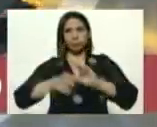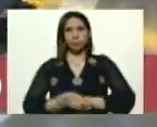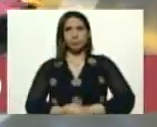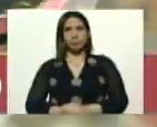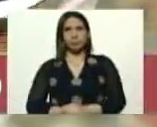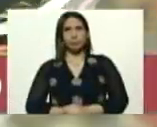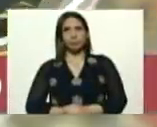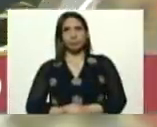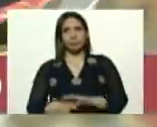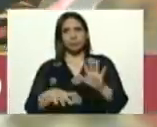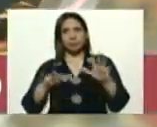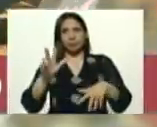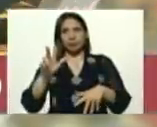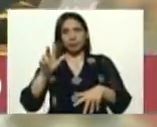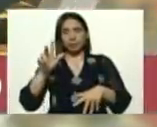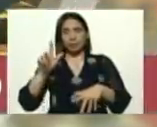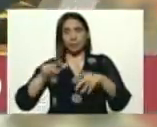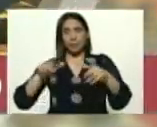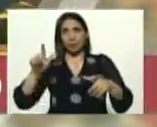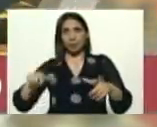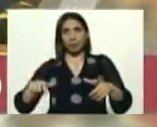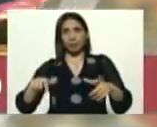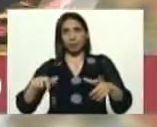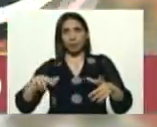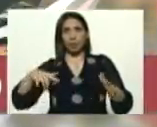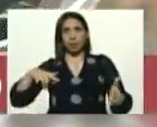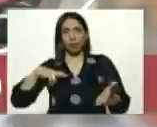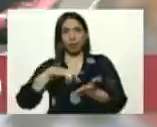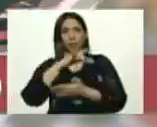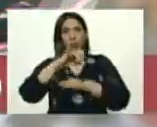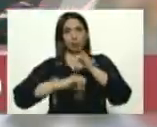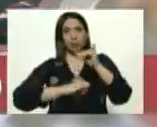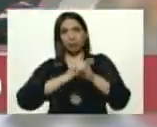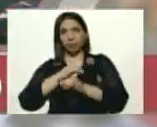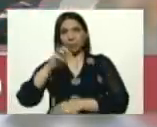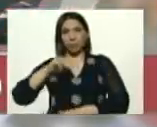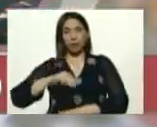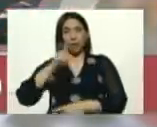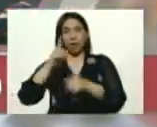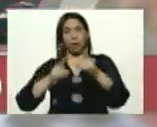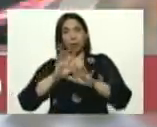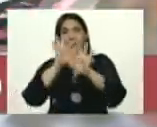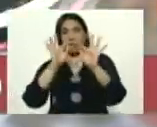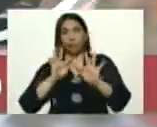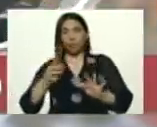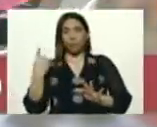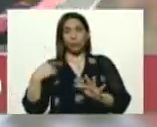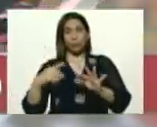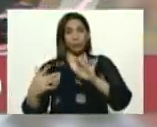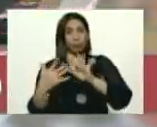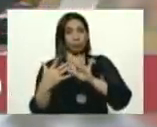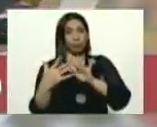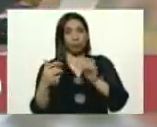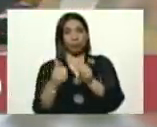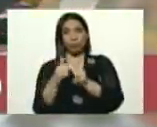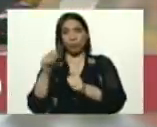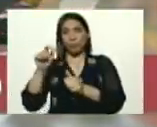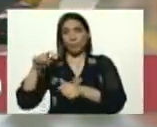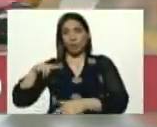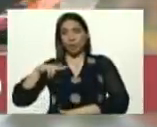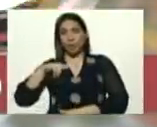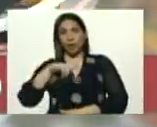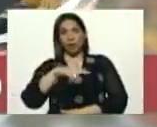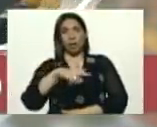de 13 casos del Aeropuerto Internacional Maiquetía, que de alguna forma tuvieron un contacto con unos viajeros y